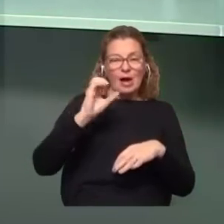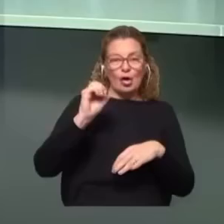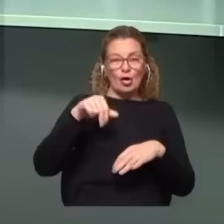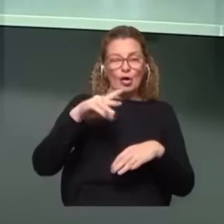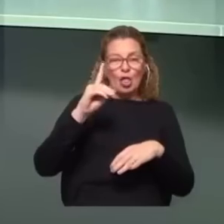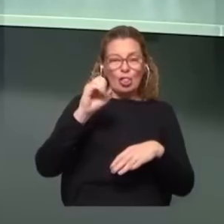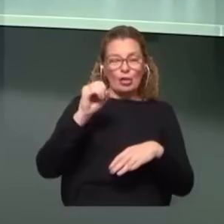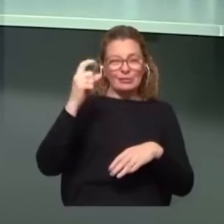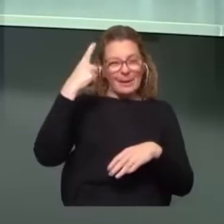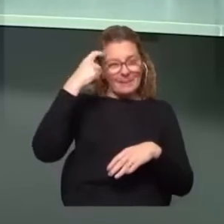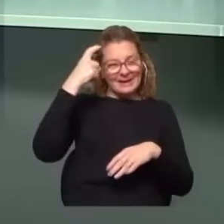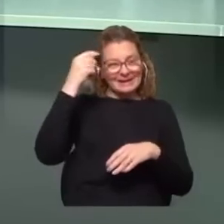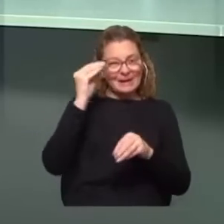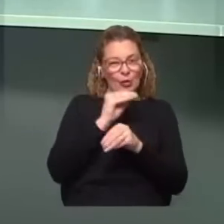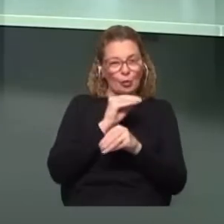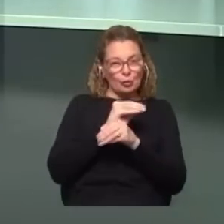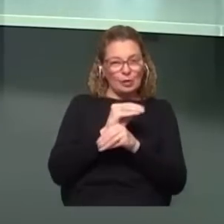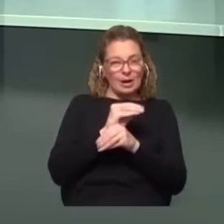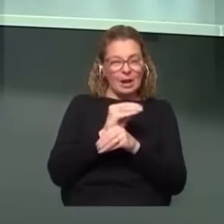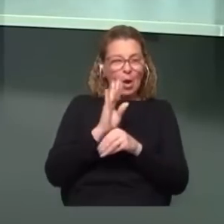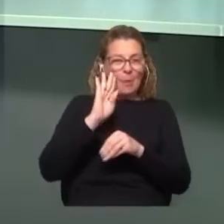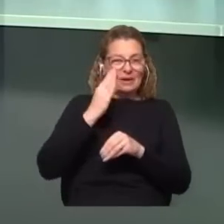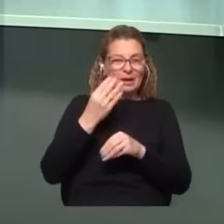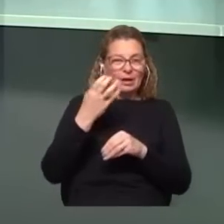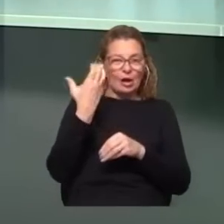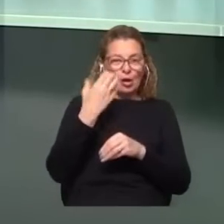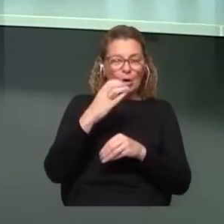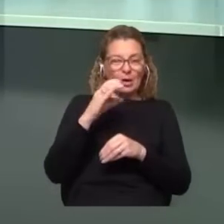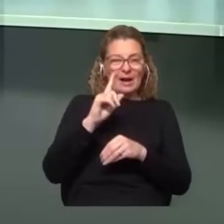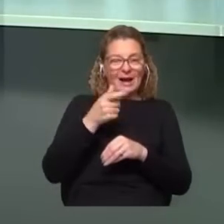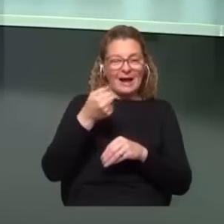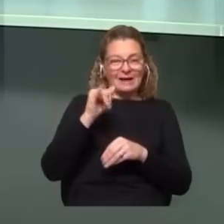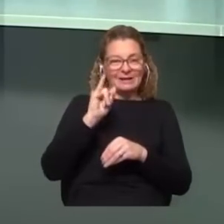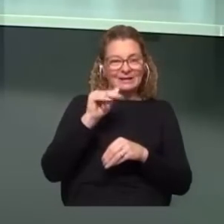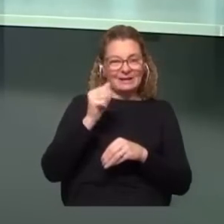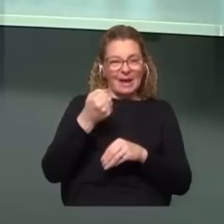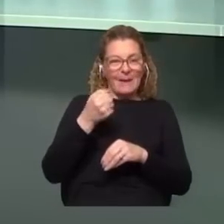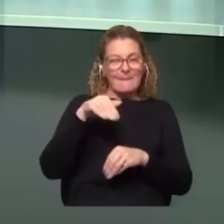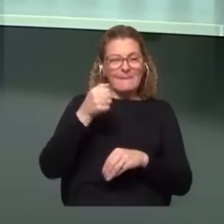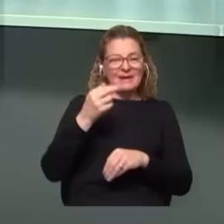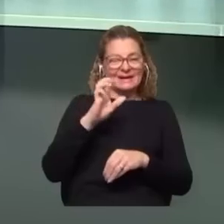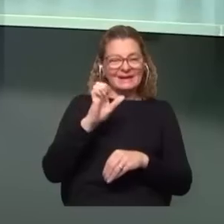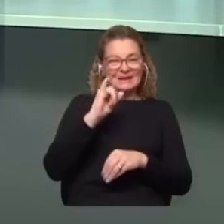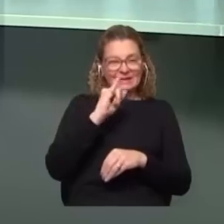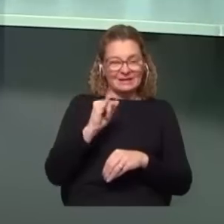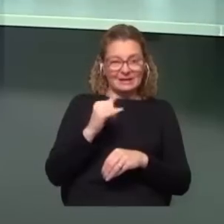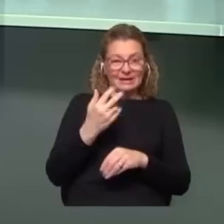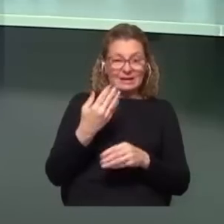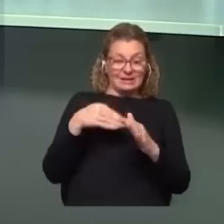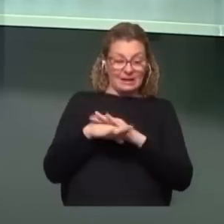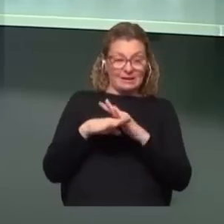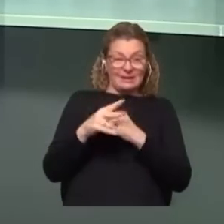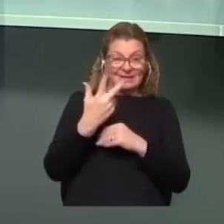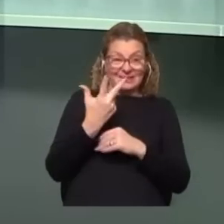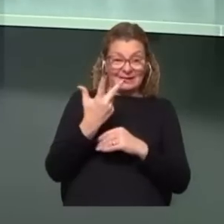experiencia cultural que busca homenajear al escritor colombiano Gabriel García Márquez integrantes de Los tres cuerpos estables del Solís